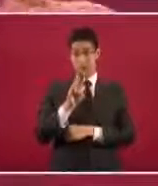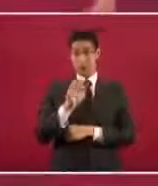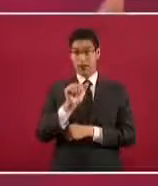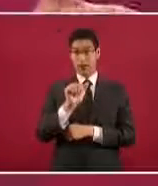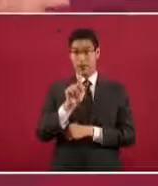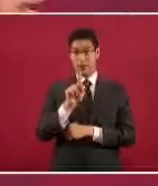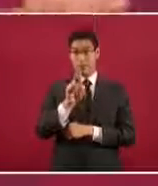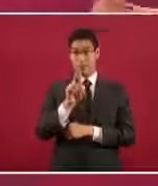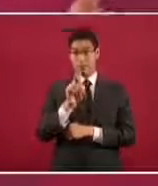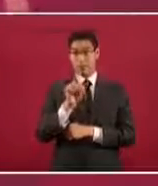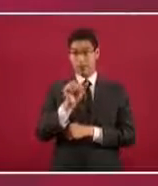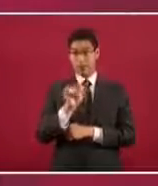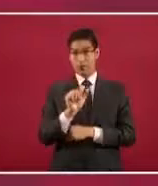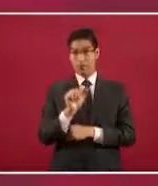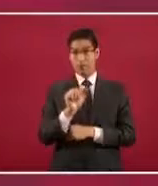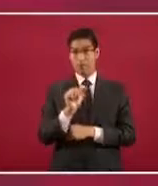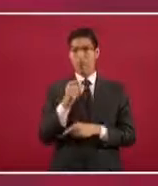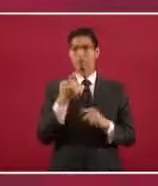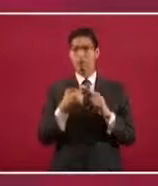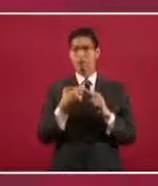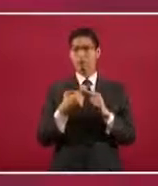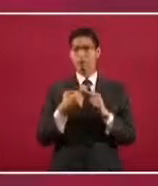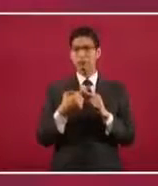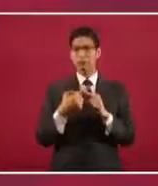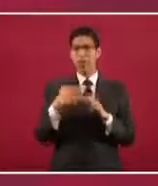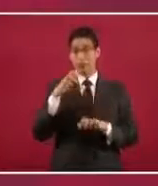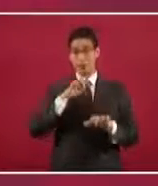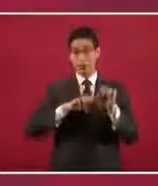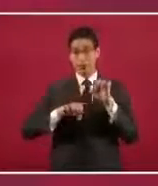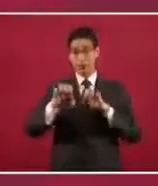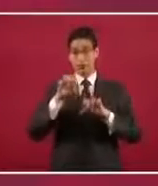tenían unos empresarios.